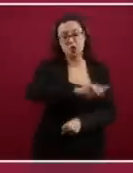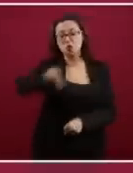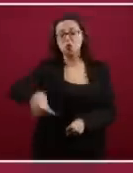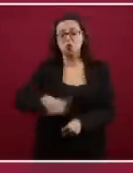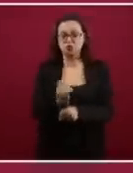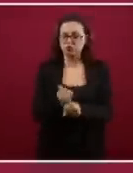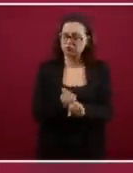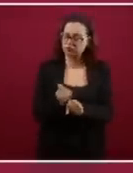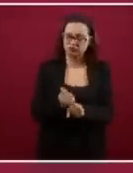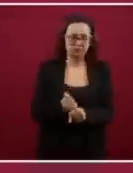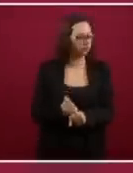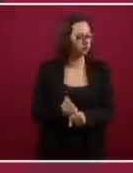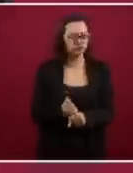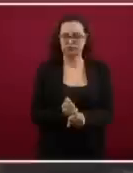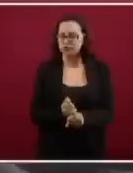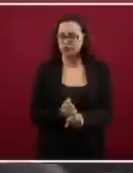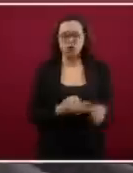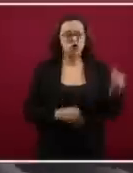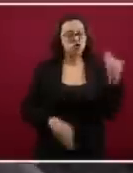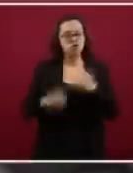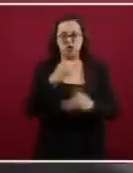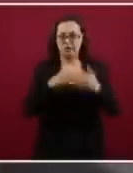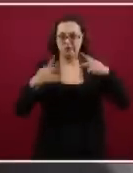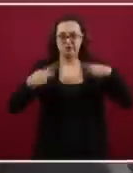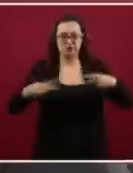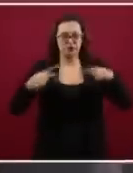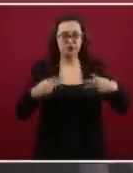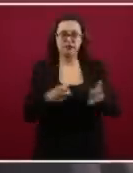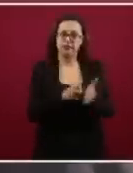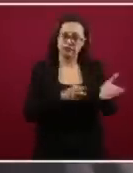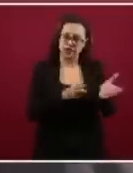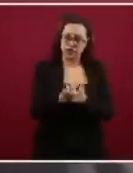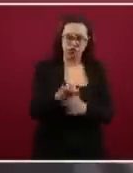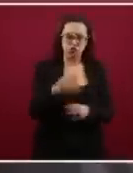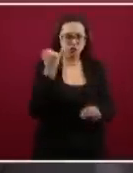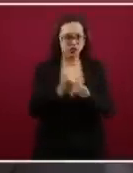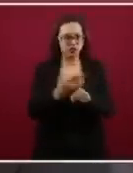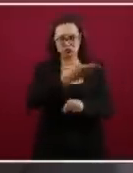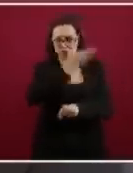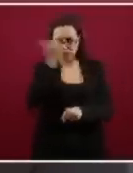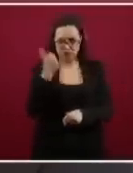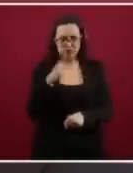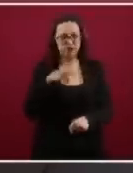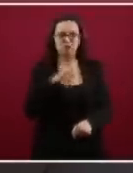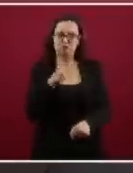No, todo el mundo tiene derecho a defenderse legalmente,